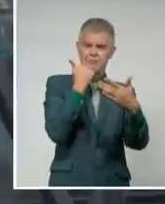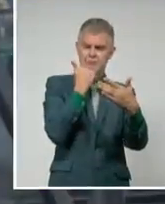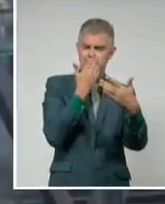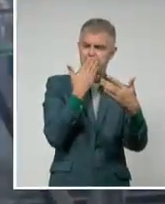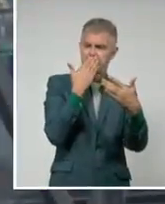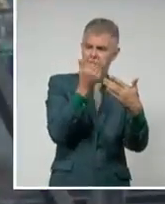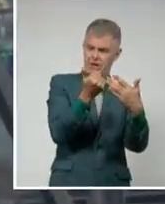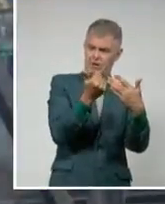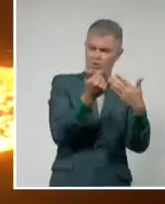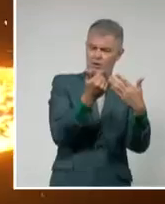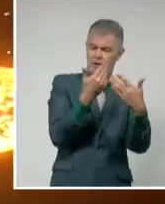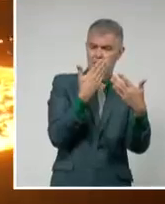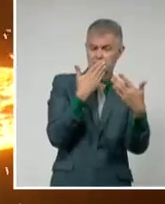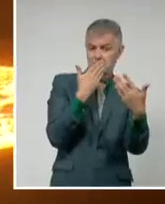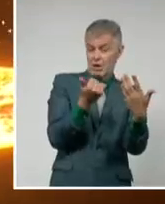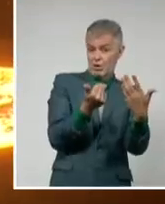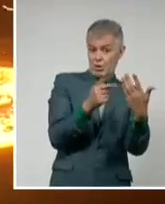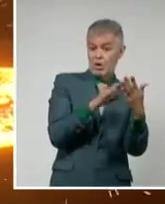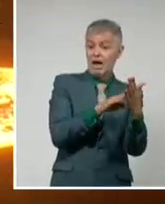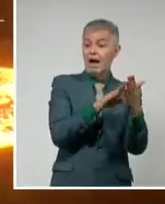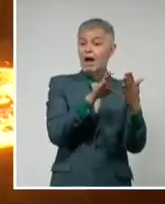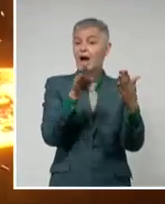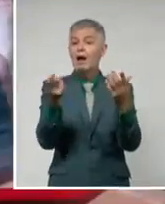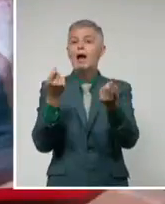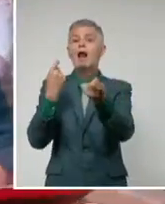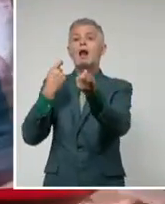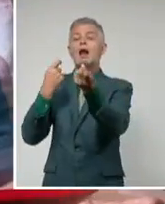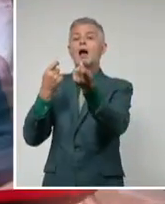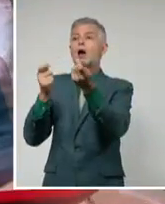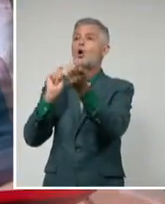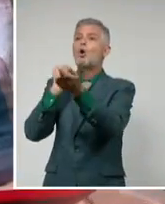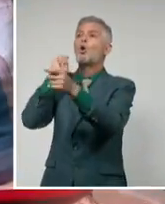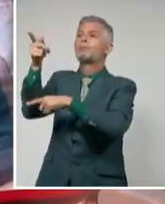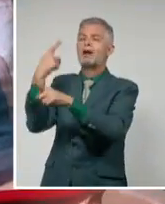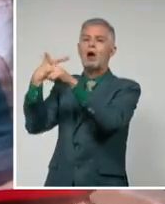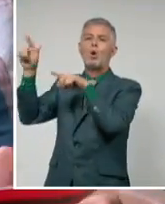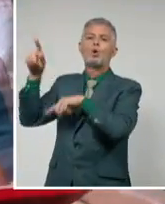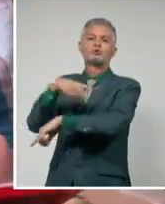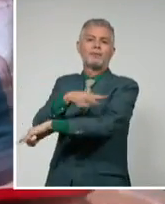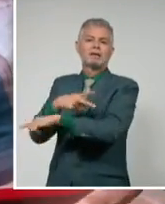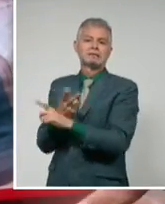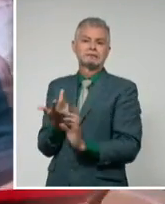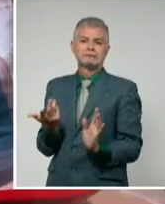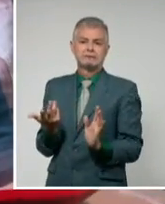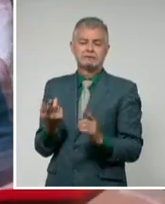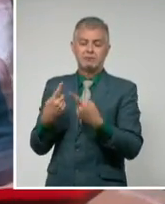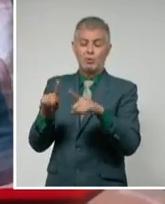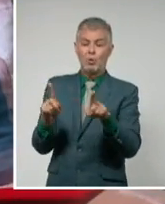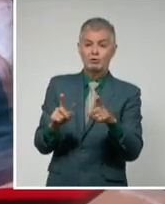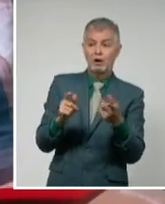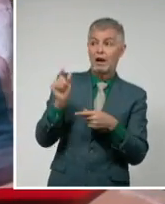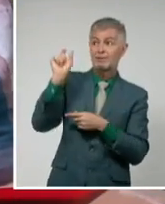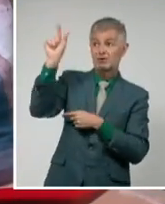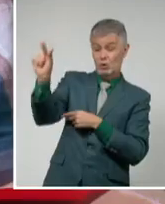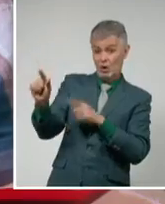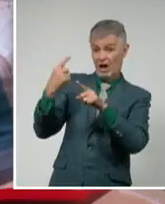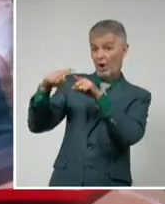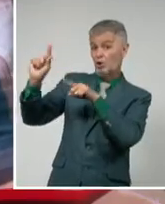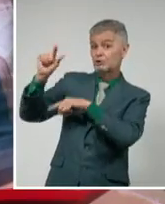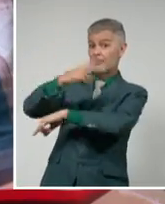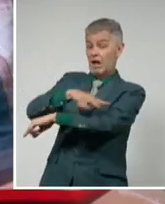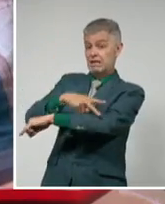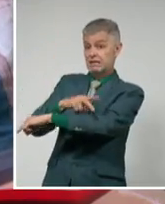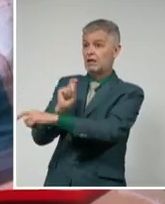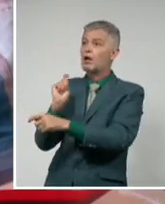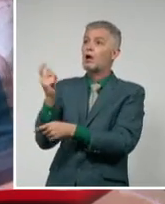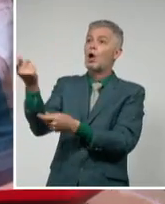o le es más deseable acudir a la importación. Y sin embargo, por otro lado, para el exportador le